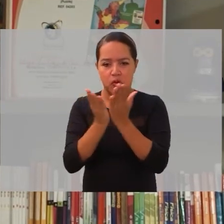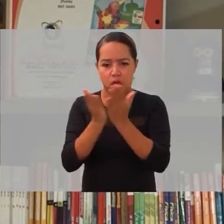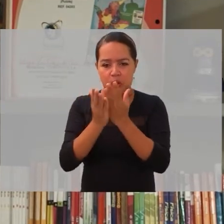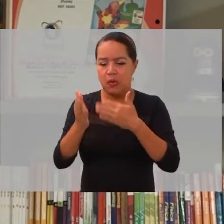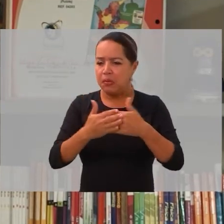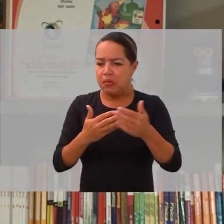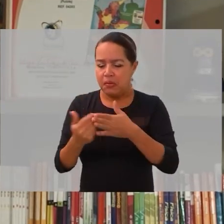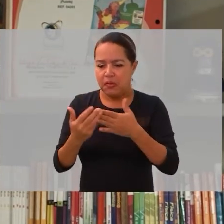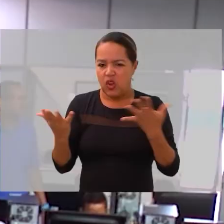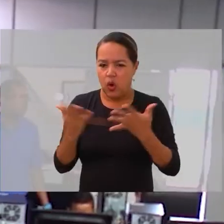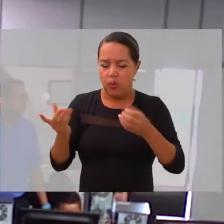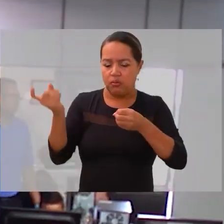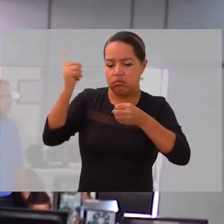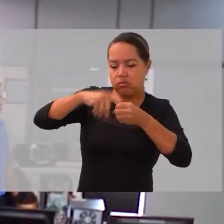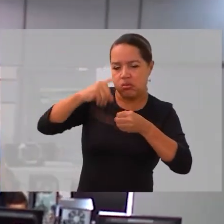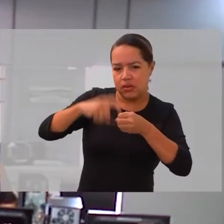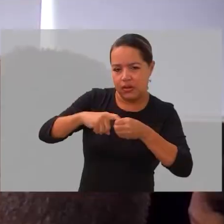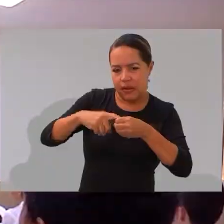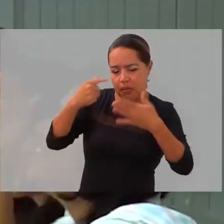acuerdo a la categoría de afiliado.